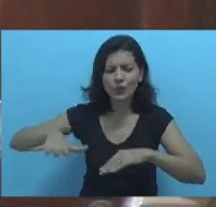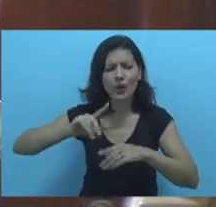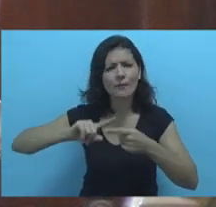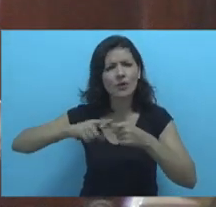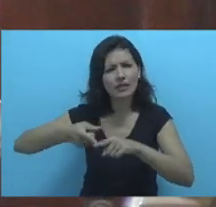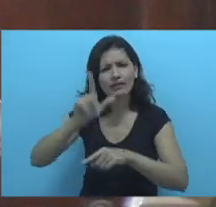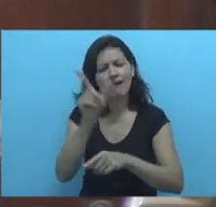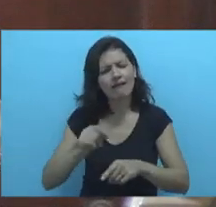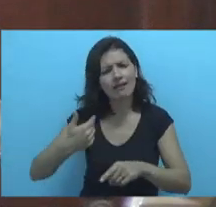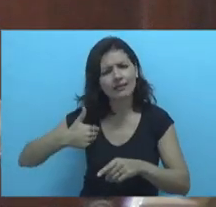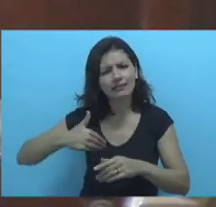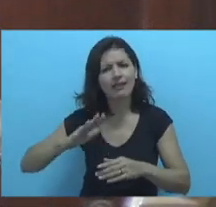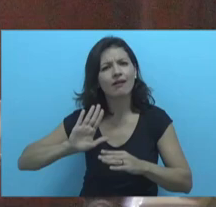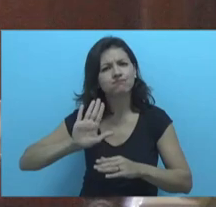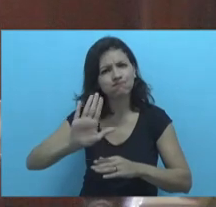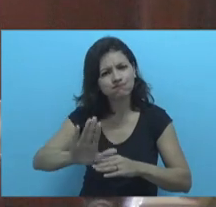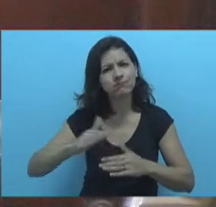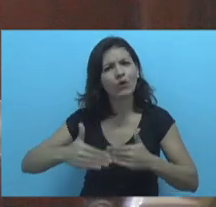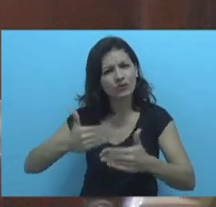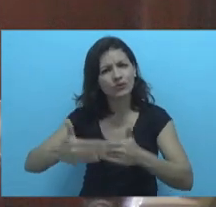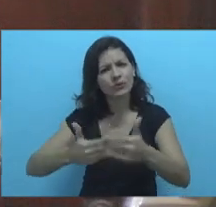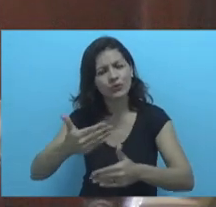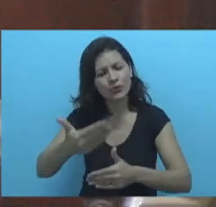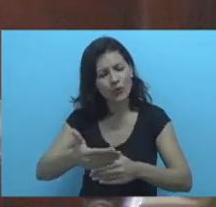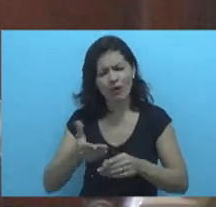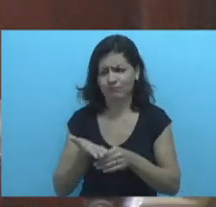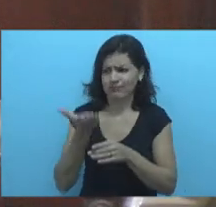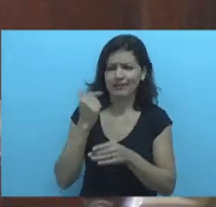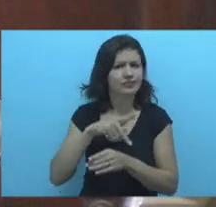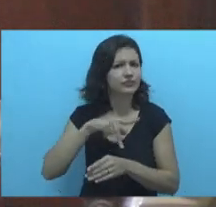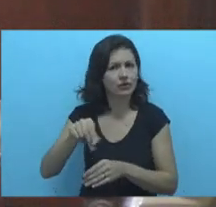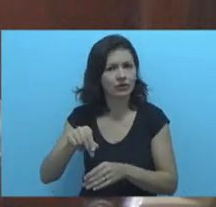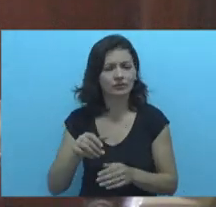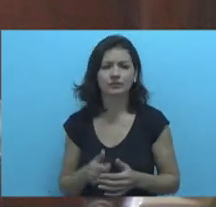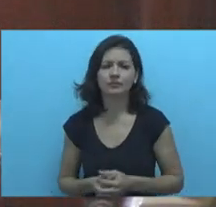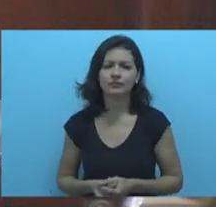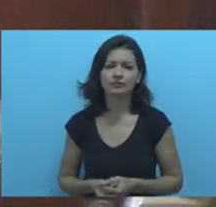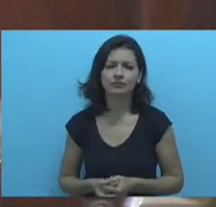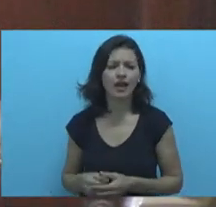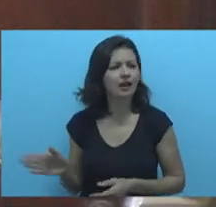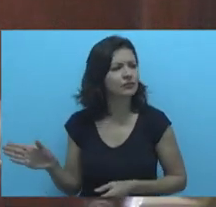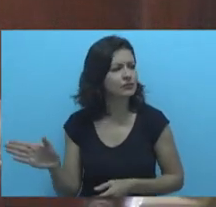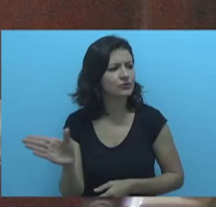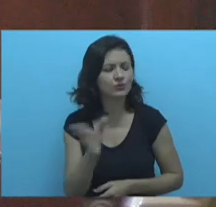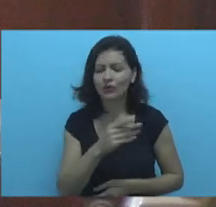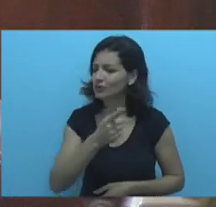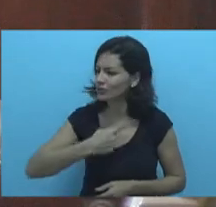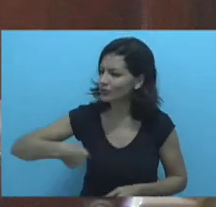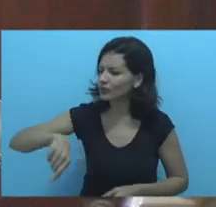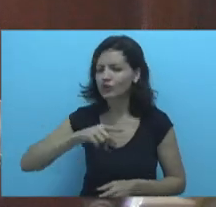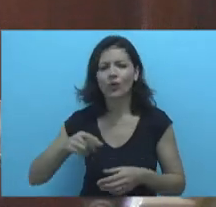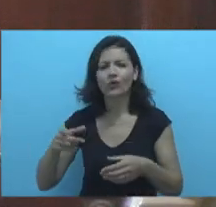política argentina siga yendo para adelante y siga mejorando, no para atrás. Así que a todos y cada uno de las y los compañeros